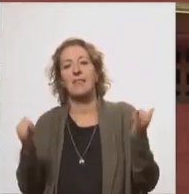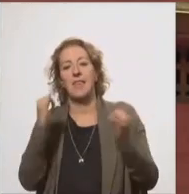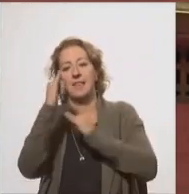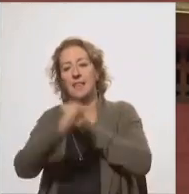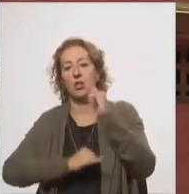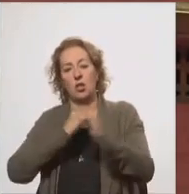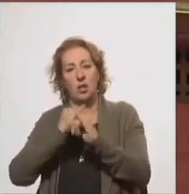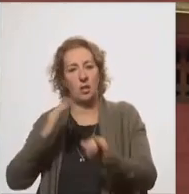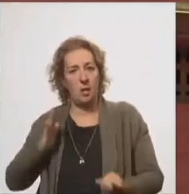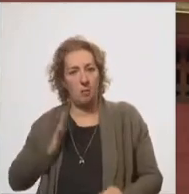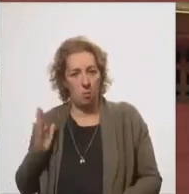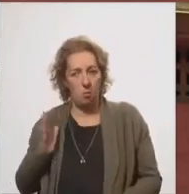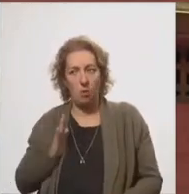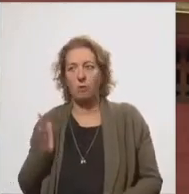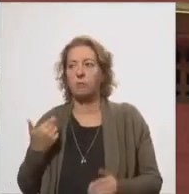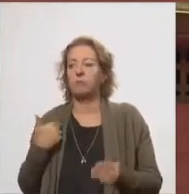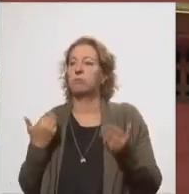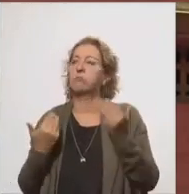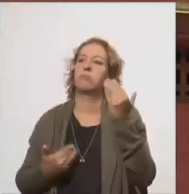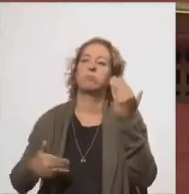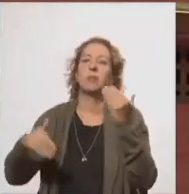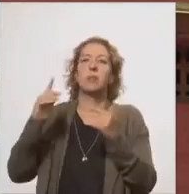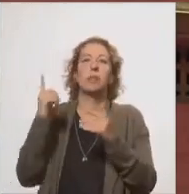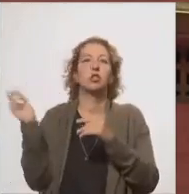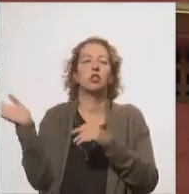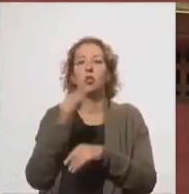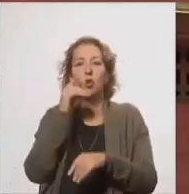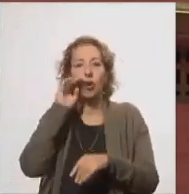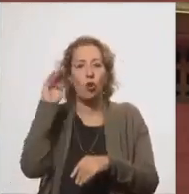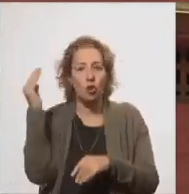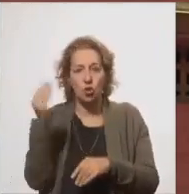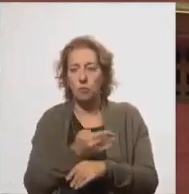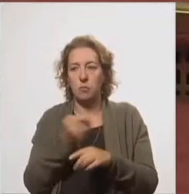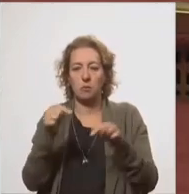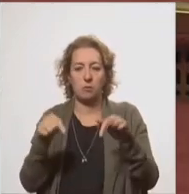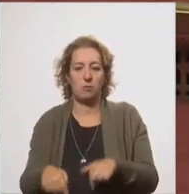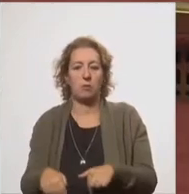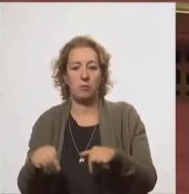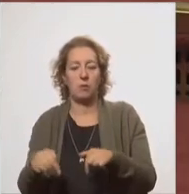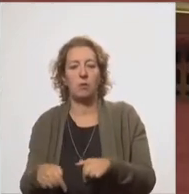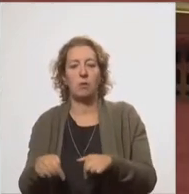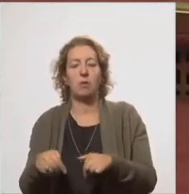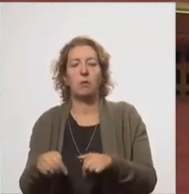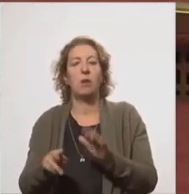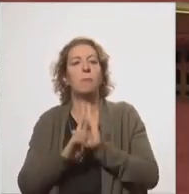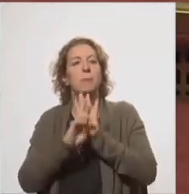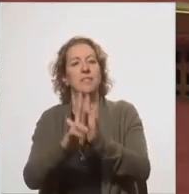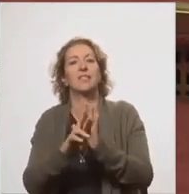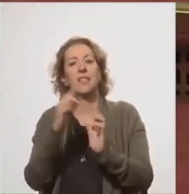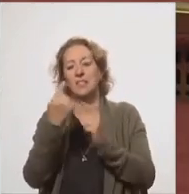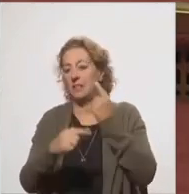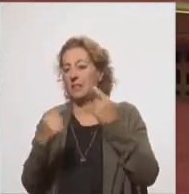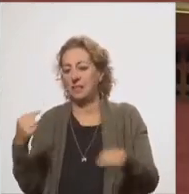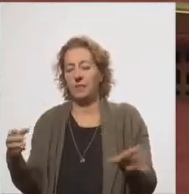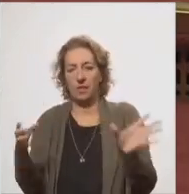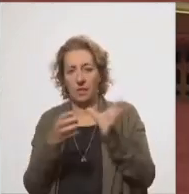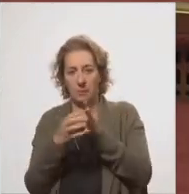a todos los reconocimientos realizados en esta sala por parte de las representantes de los diferentes